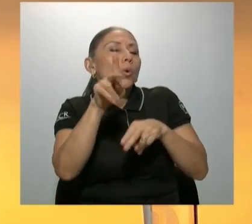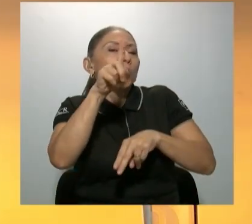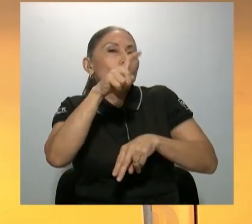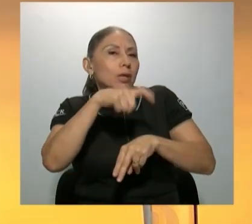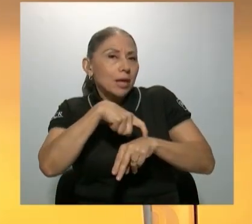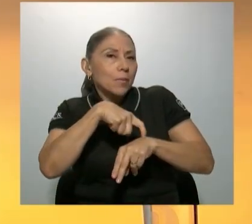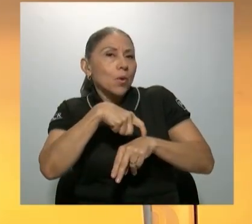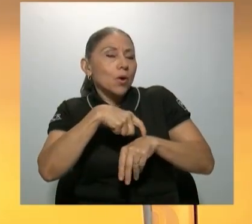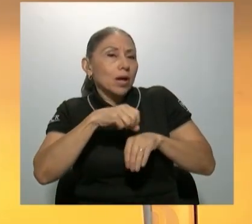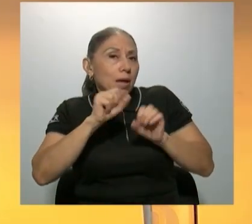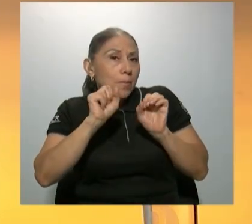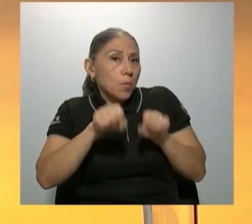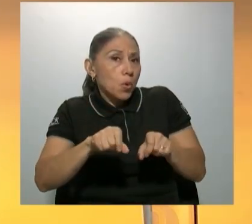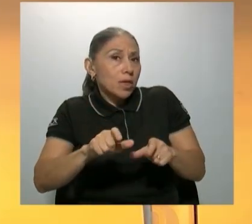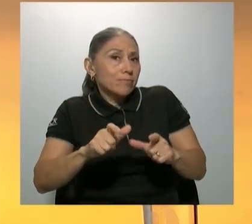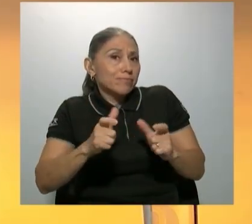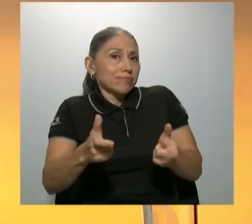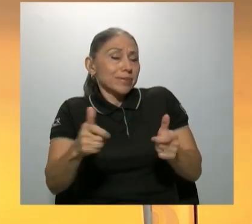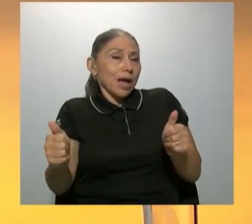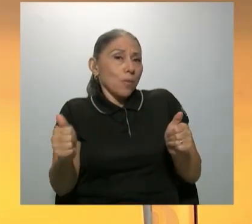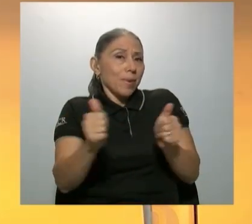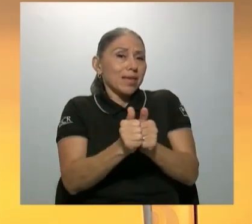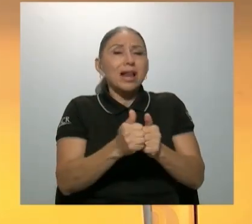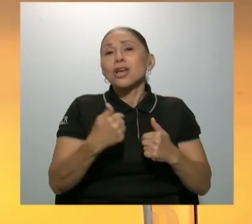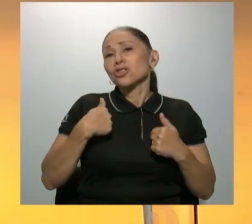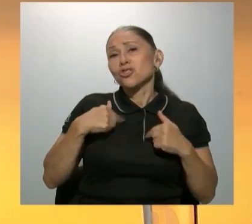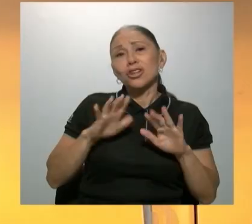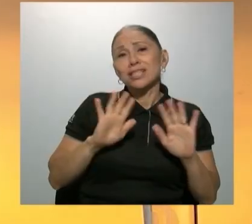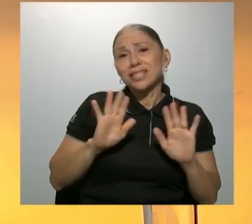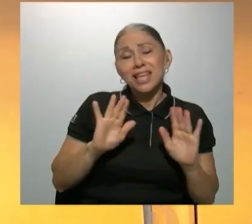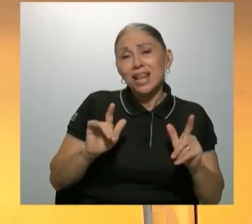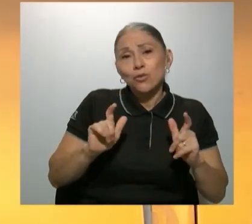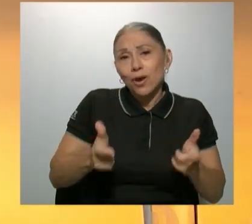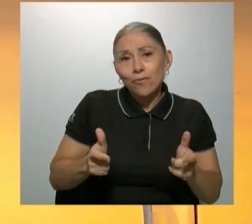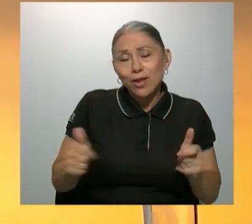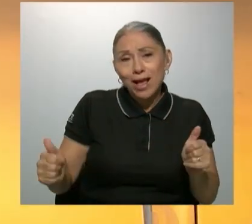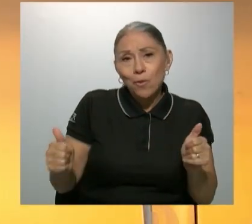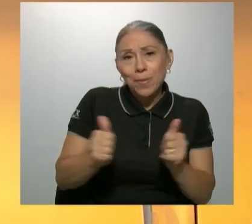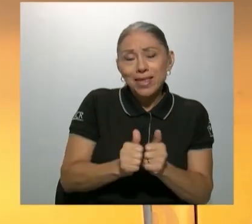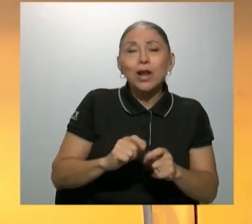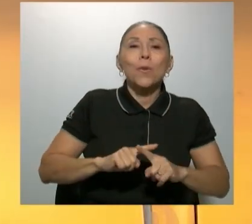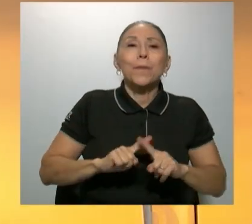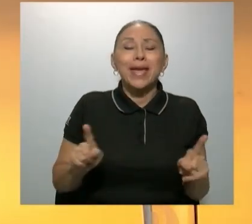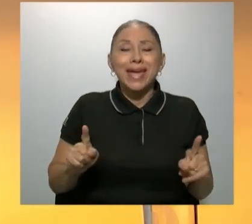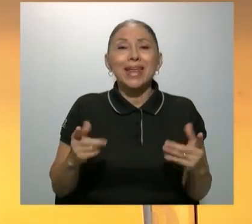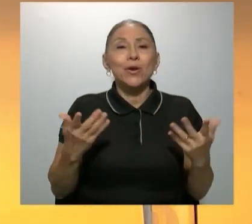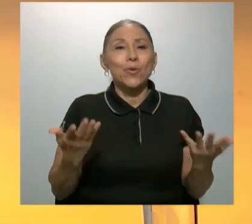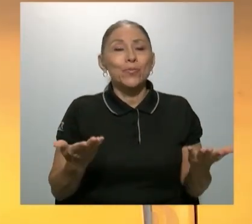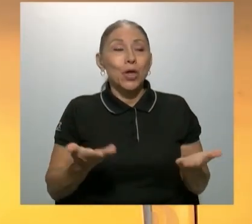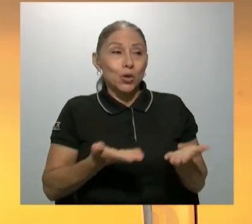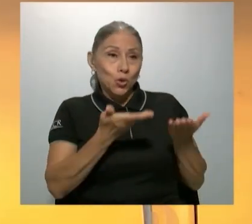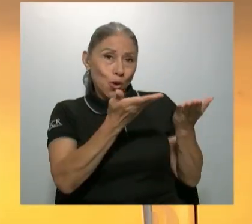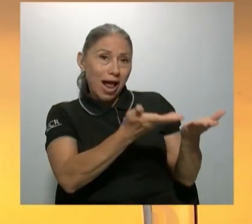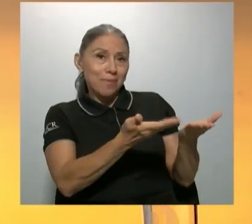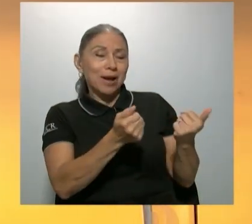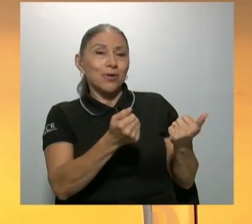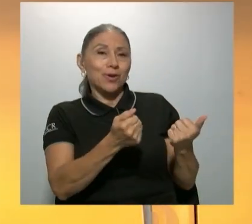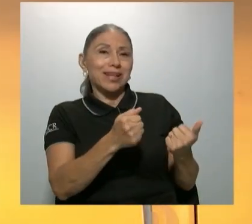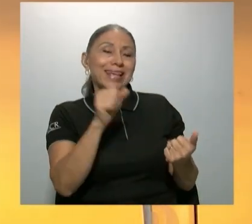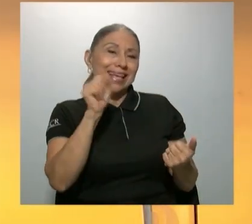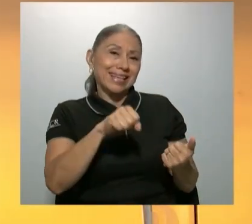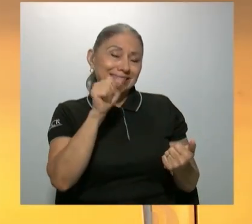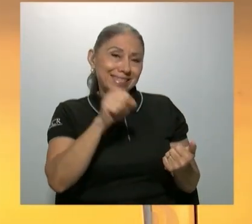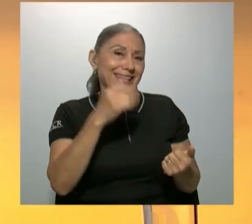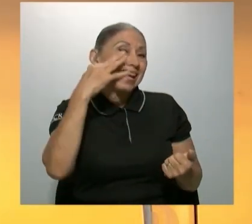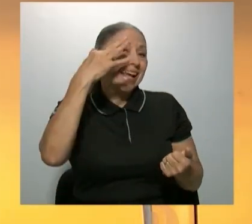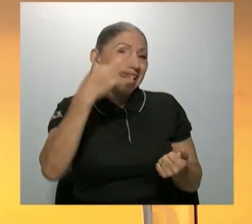la fortuna de acompañarlo. Yo ni siquiera tuve la fortuna de acompañarlo, pero don Álvaro, que efectivamente creo que fue poeta